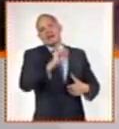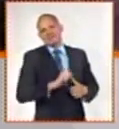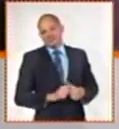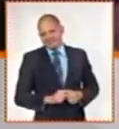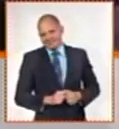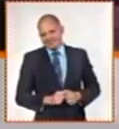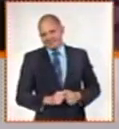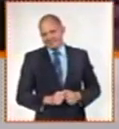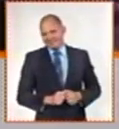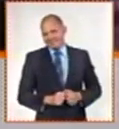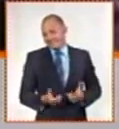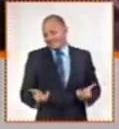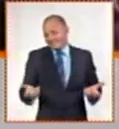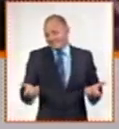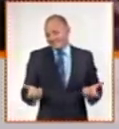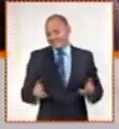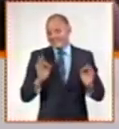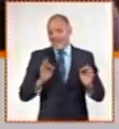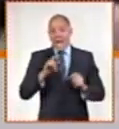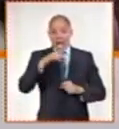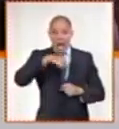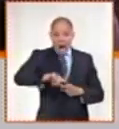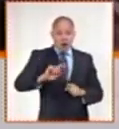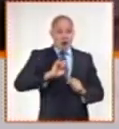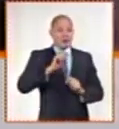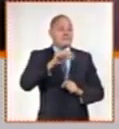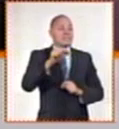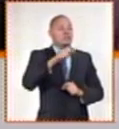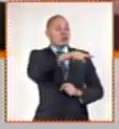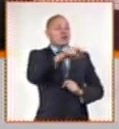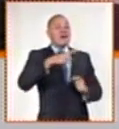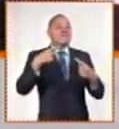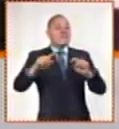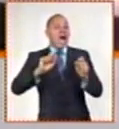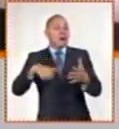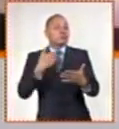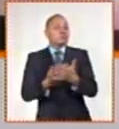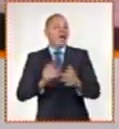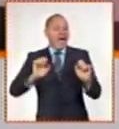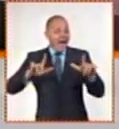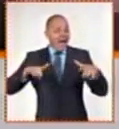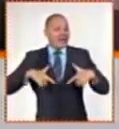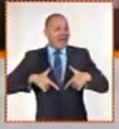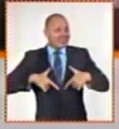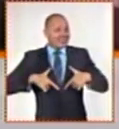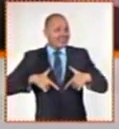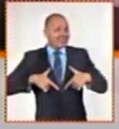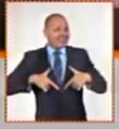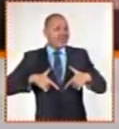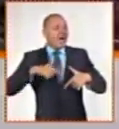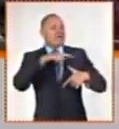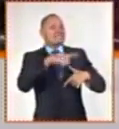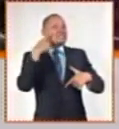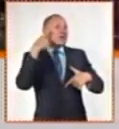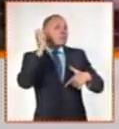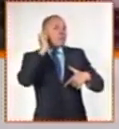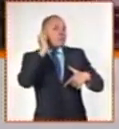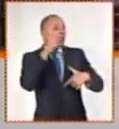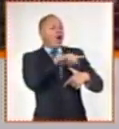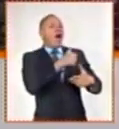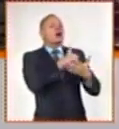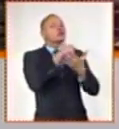sin la cual ningún candidato peronista puede ganar. No. Fíjate lo que pasó con las elecciones en las que ganó Alberto Fernández. Claro.